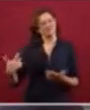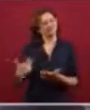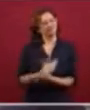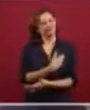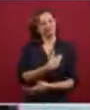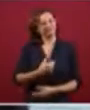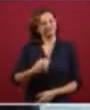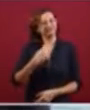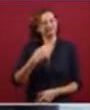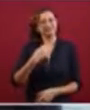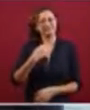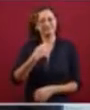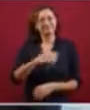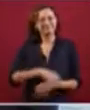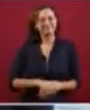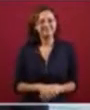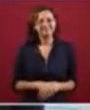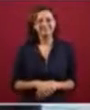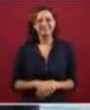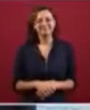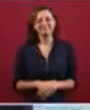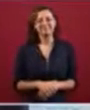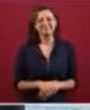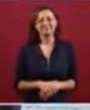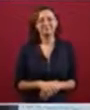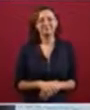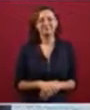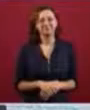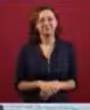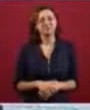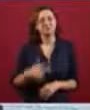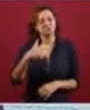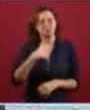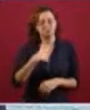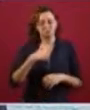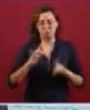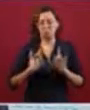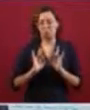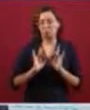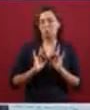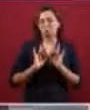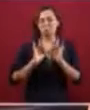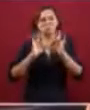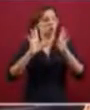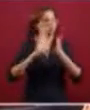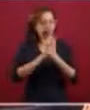me convertí en empresario.